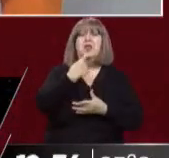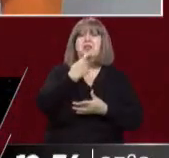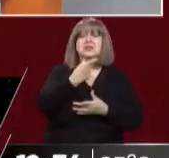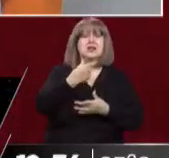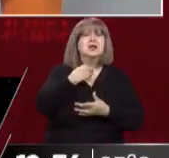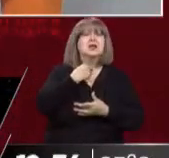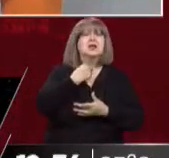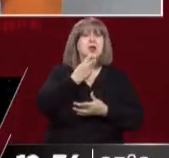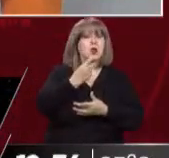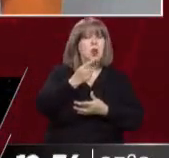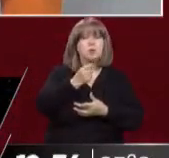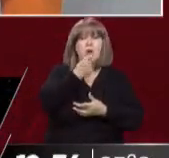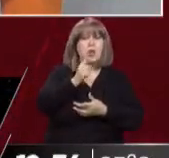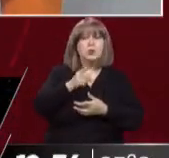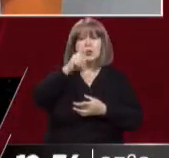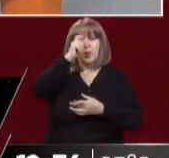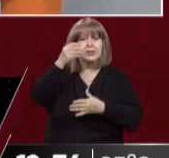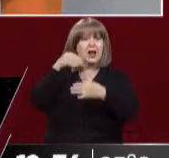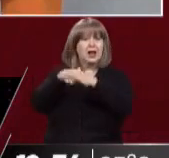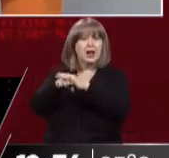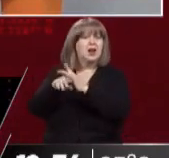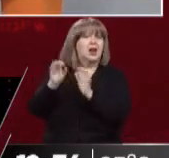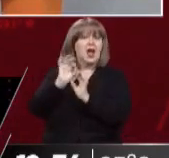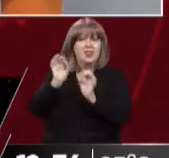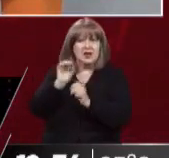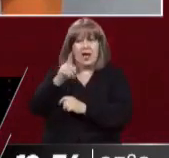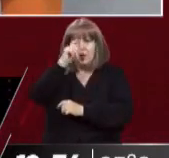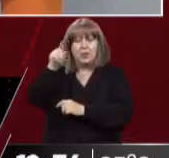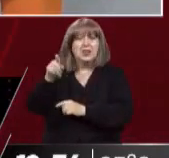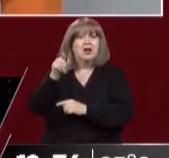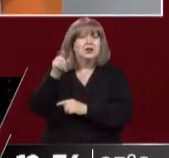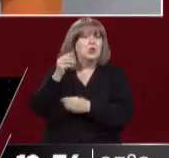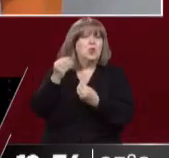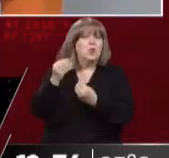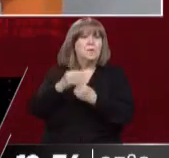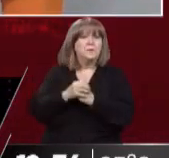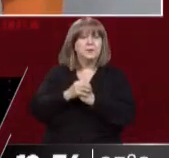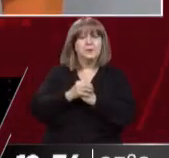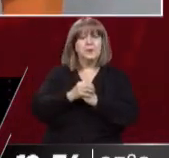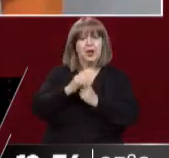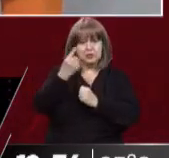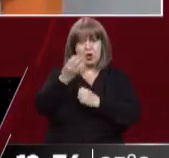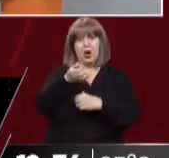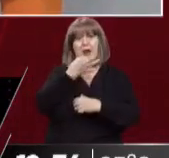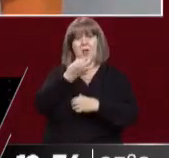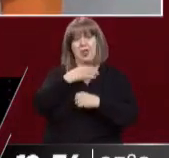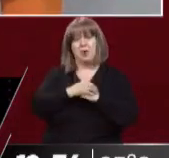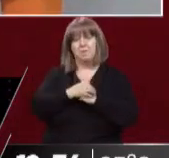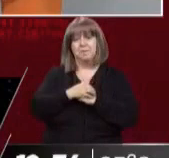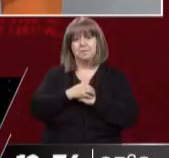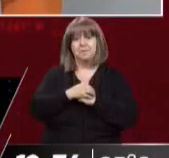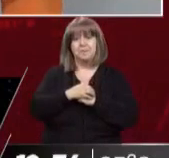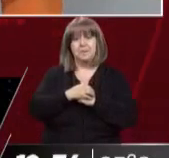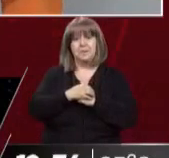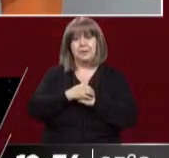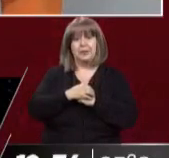al hospital y que y que cualquier situación cuando se enferma requiere que se automedique este chico Sí y lo que nos estaba diciendo